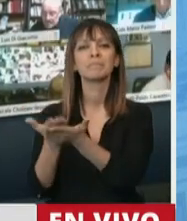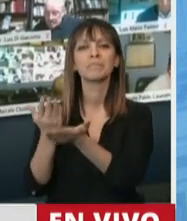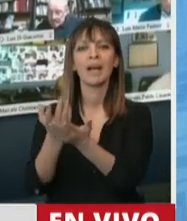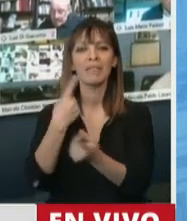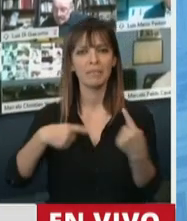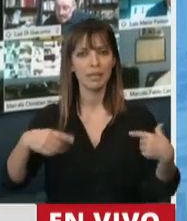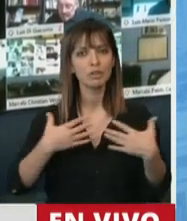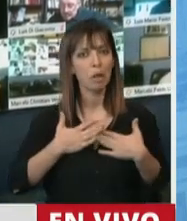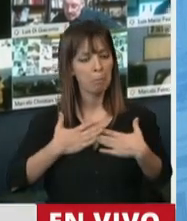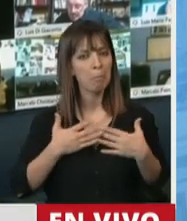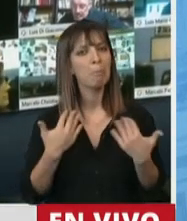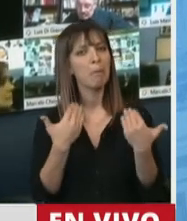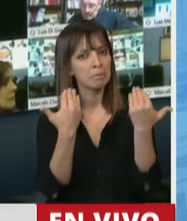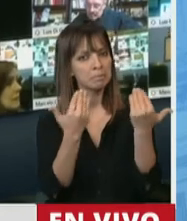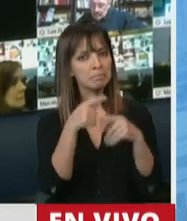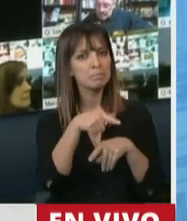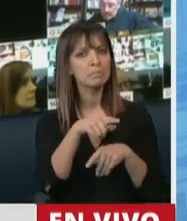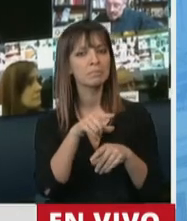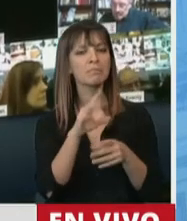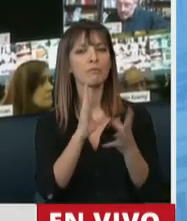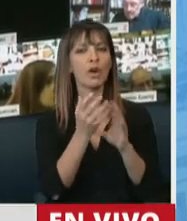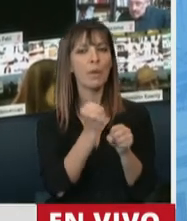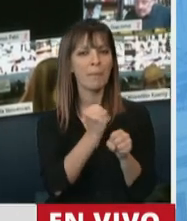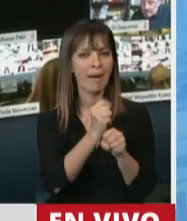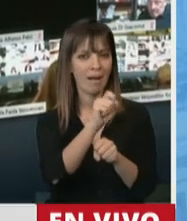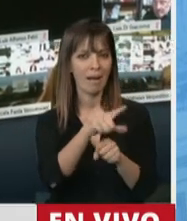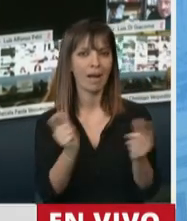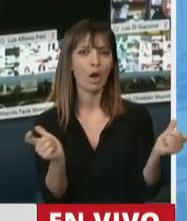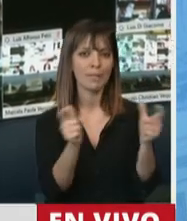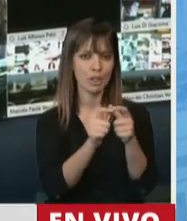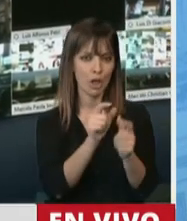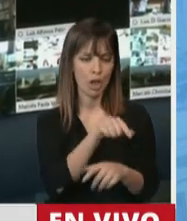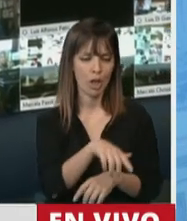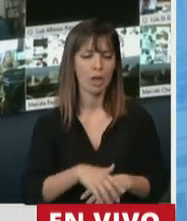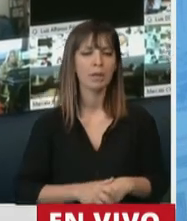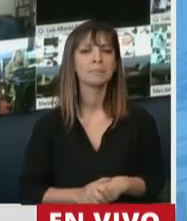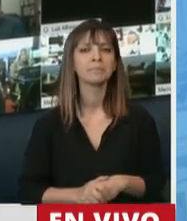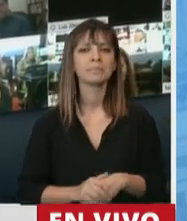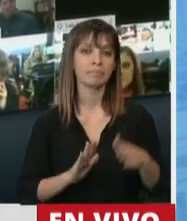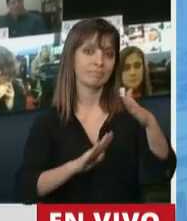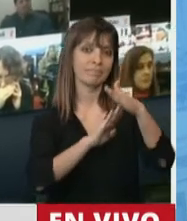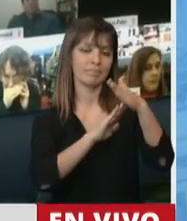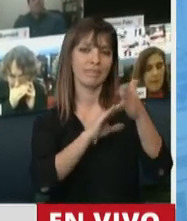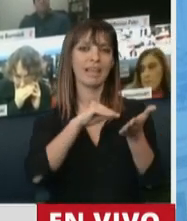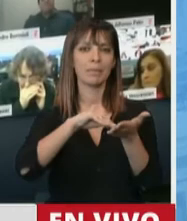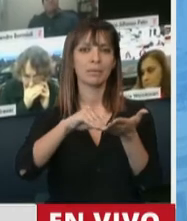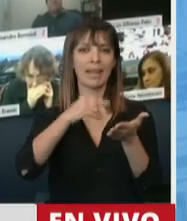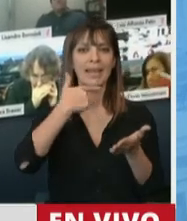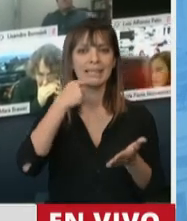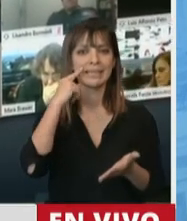que valoro muchísimo la actividad de esta comisión presidida por la diputada